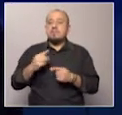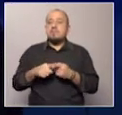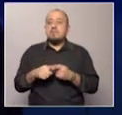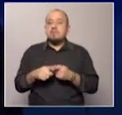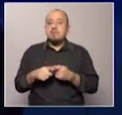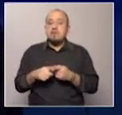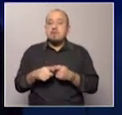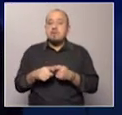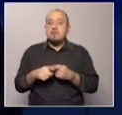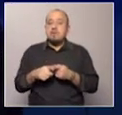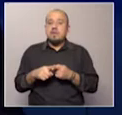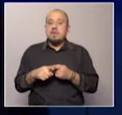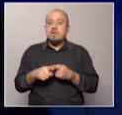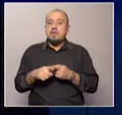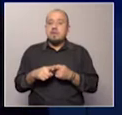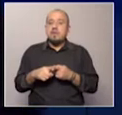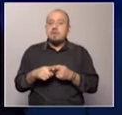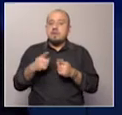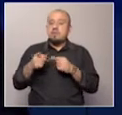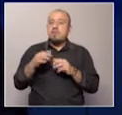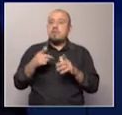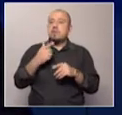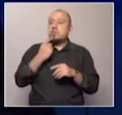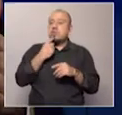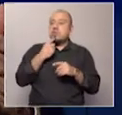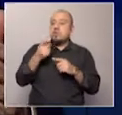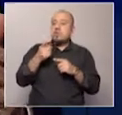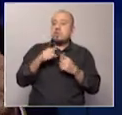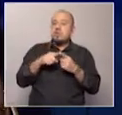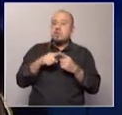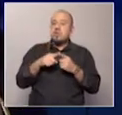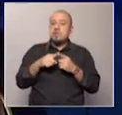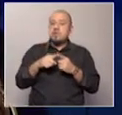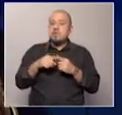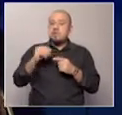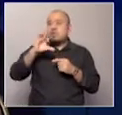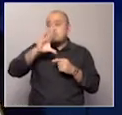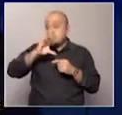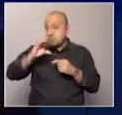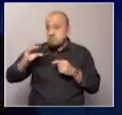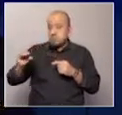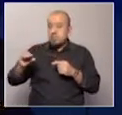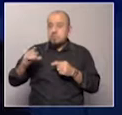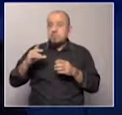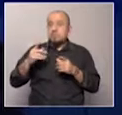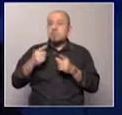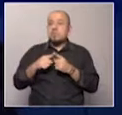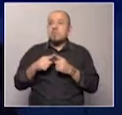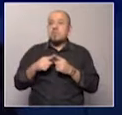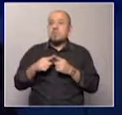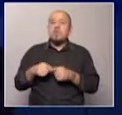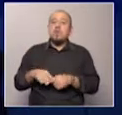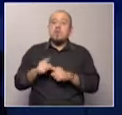la parte vamos a darle en rojo de ese semáforo a vino de millones disminuyendo lentamente pero disminuyendo